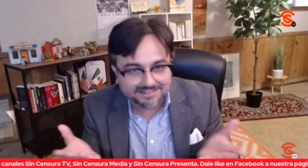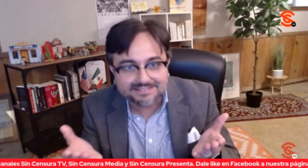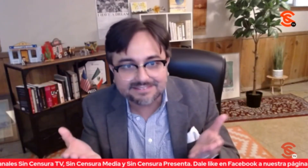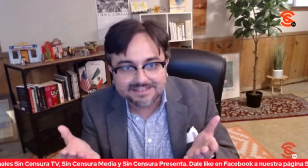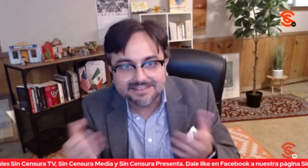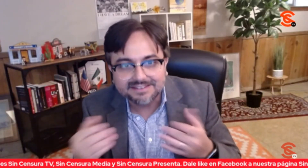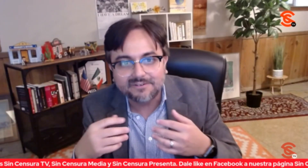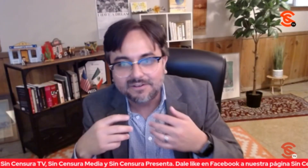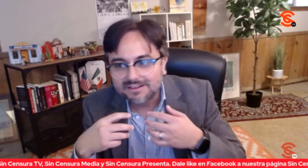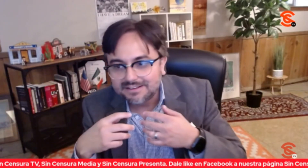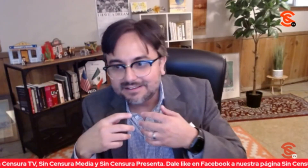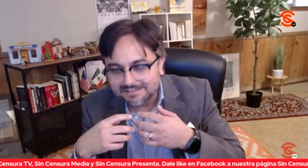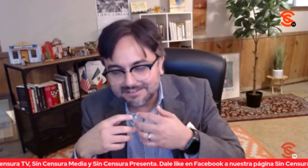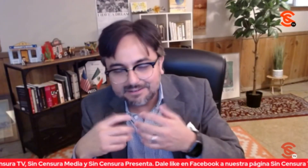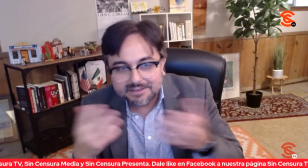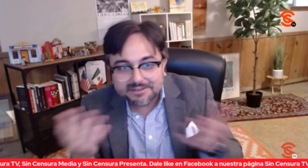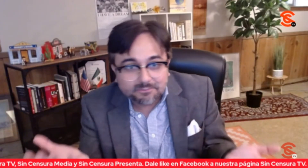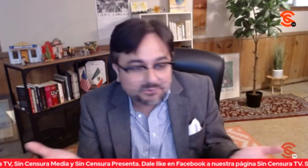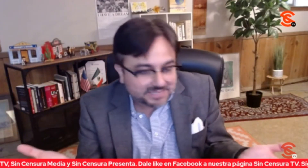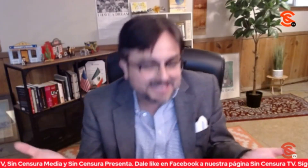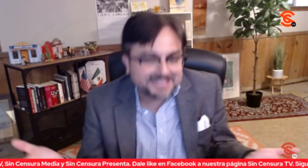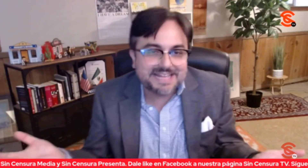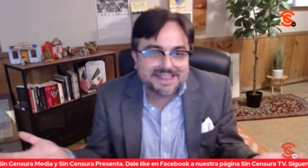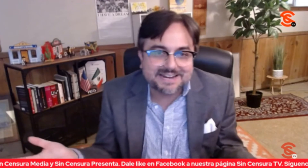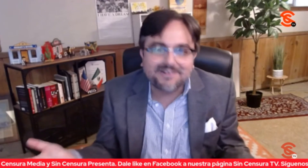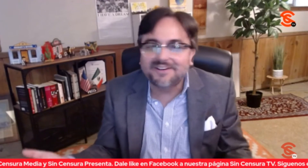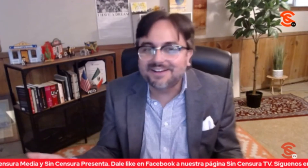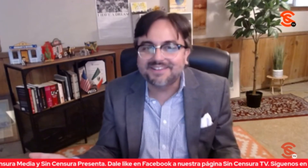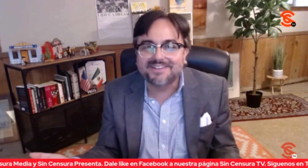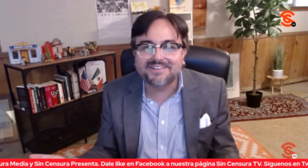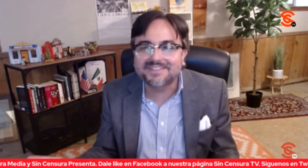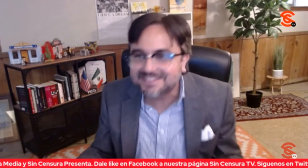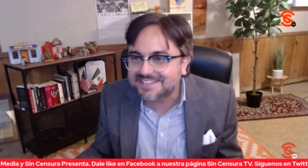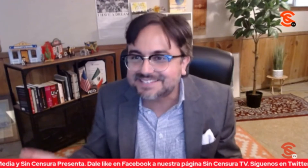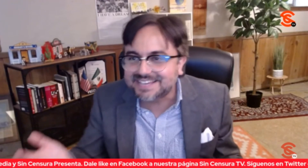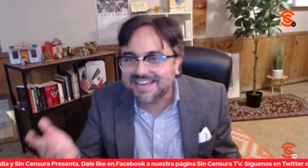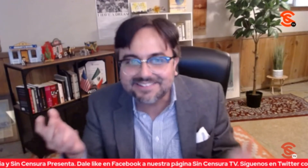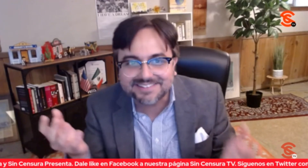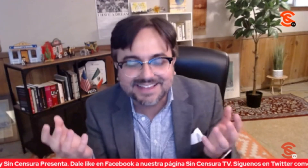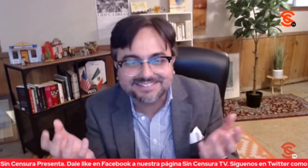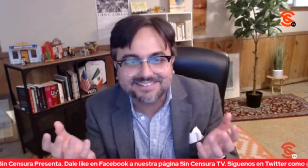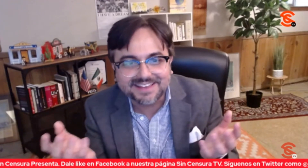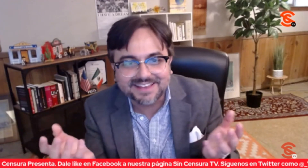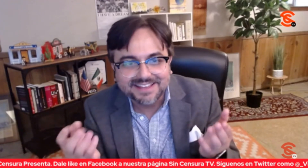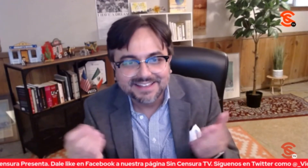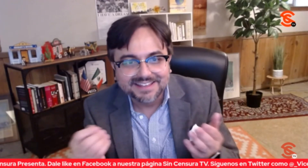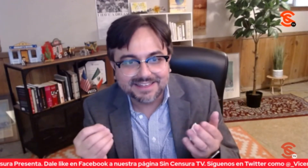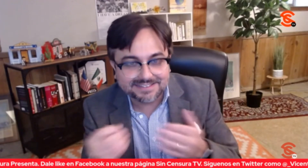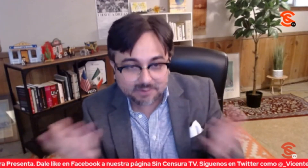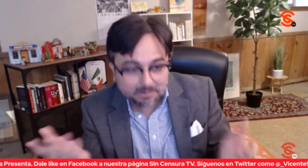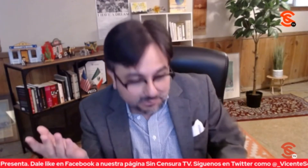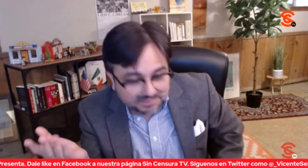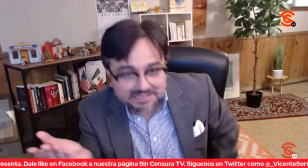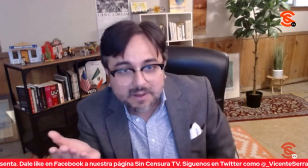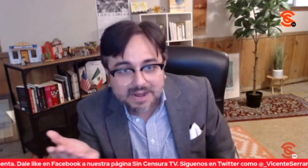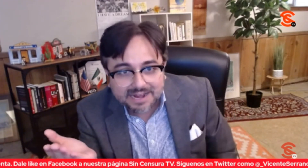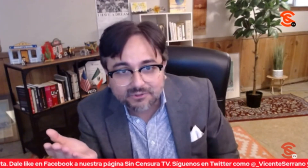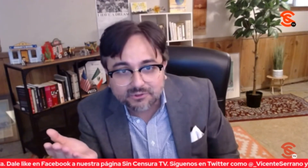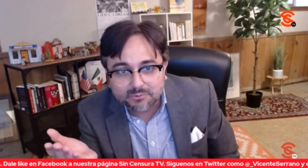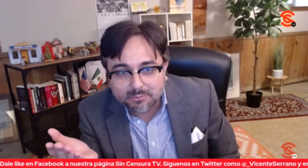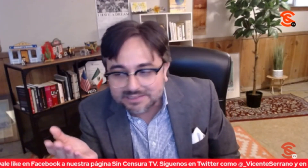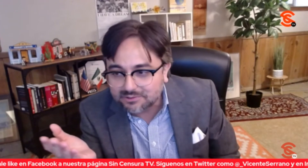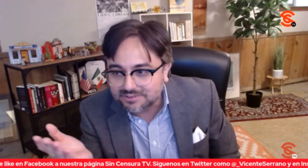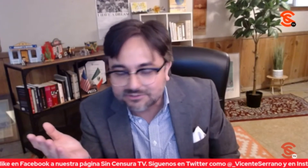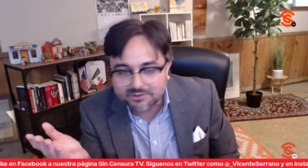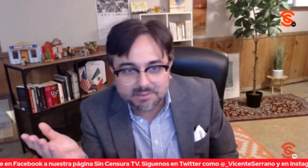policías de D.C., ¿no? Y eso pues se entiende, ¿no? Yo no sé dónde chingado saca esto de que es igual. Pues sí es igual a